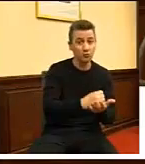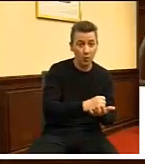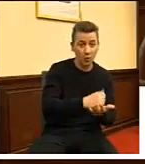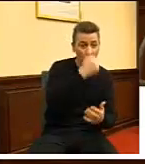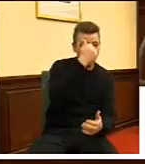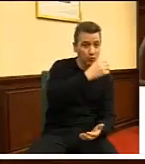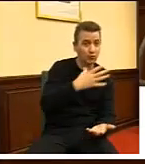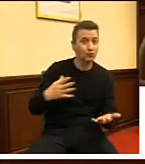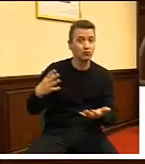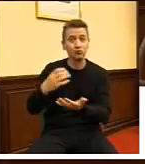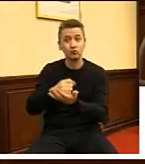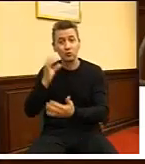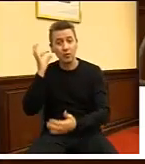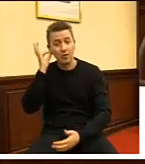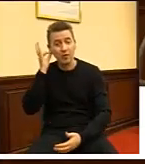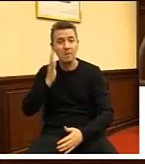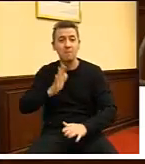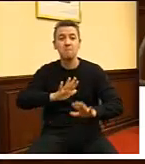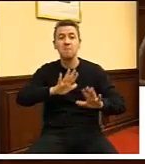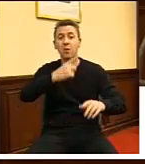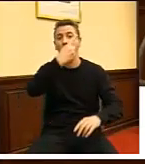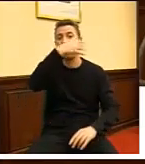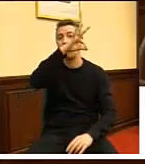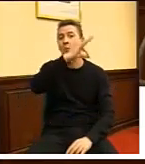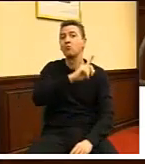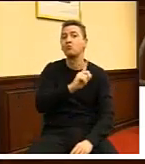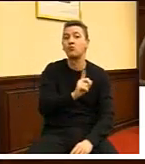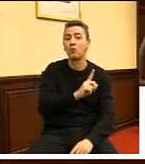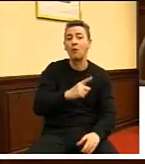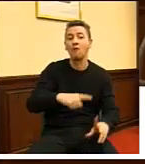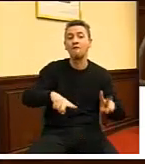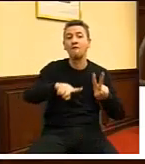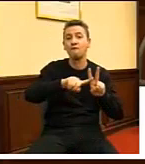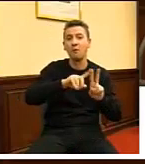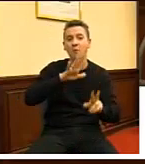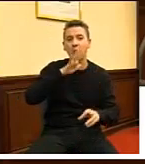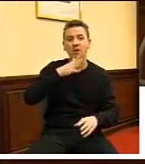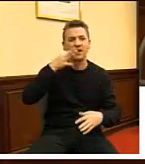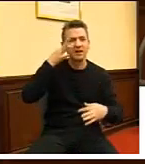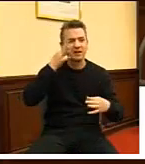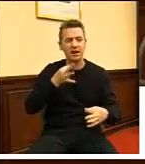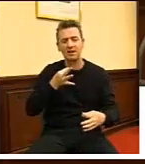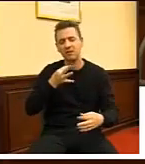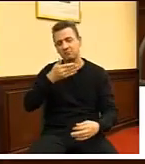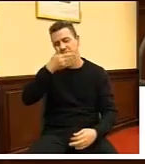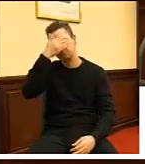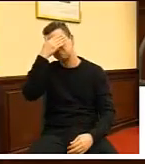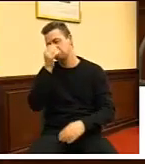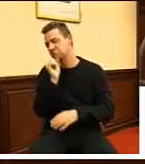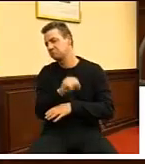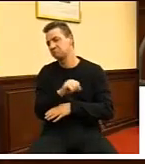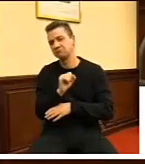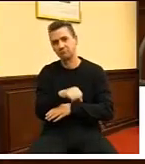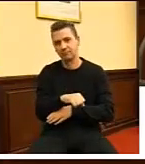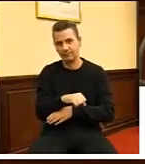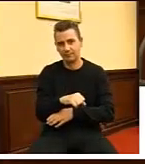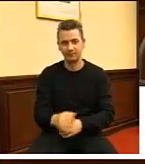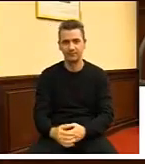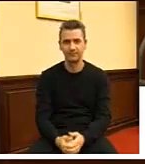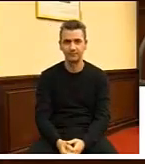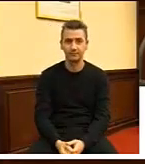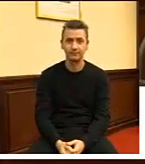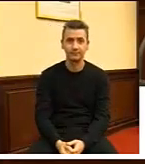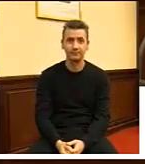han escuchado, que niegan la realidad, una cruel, cruel, muy, muy cruel realidad que impera,